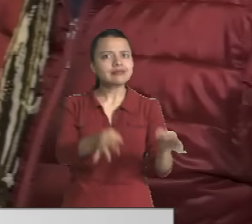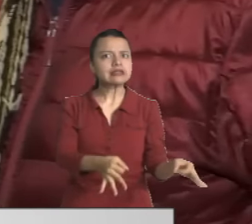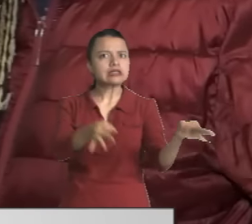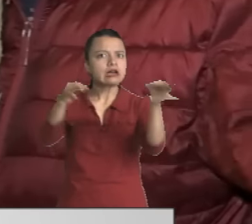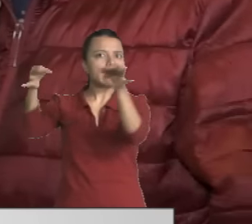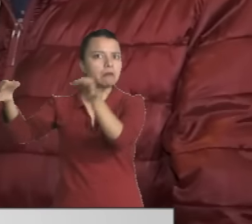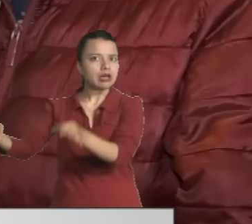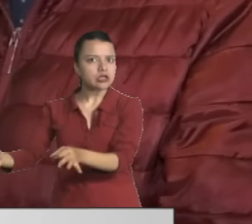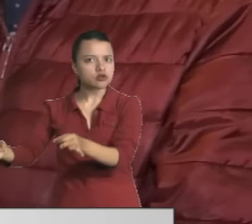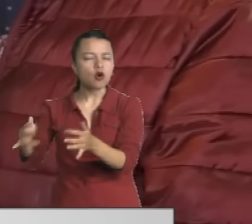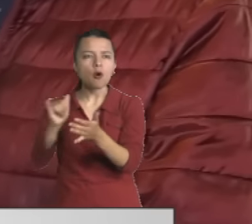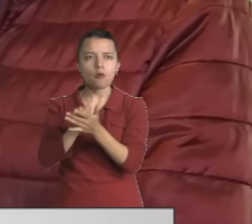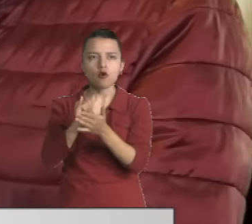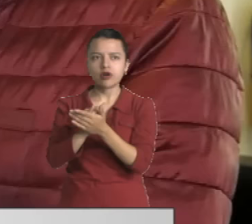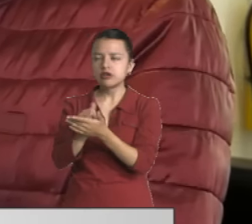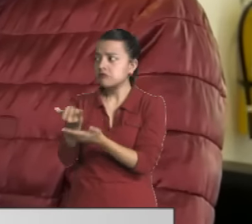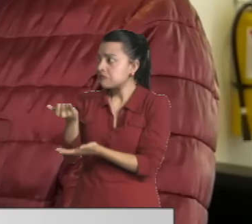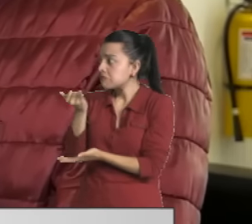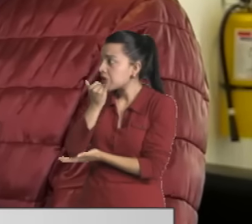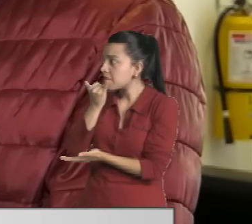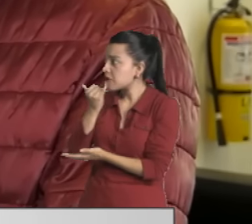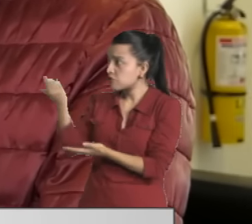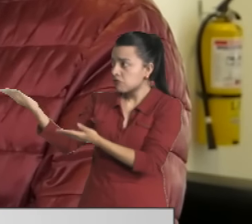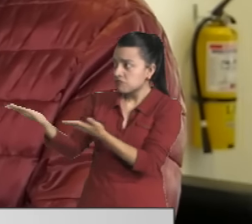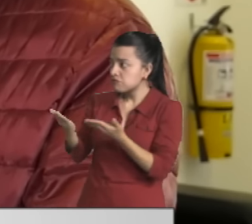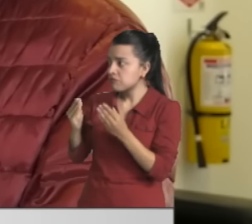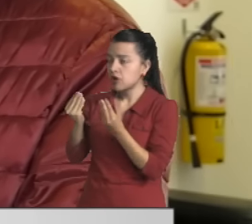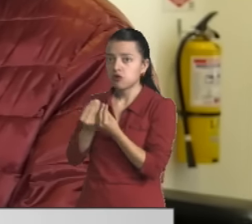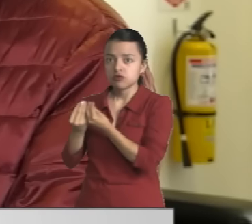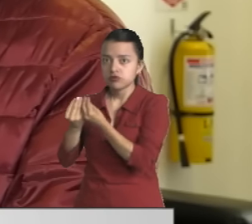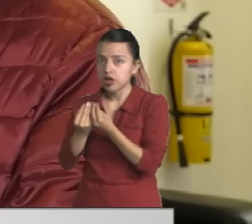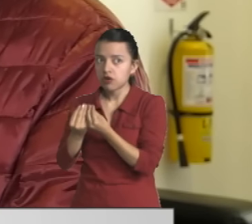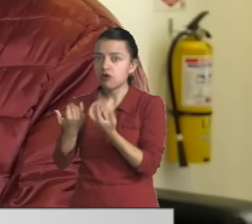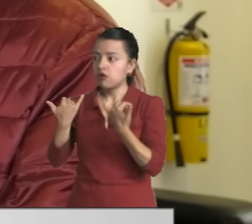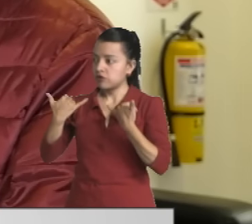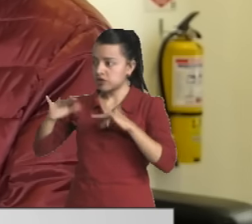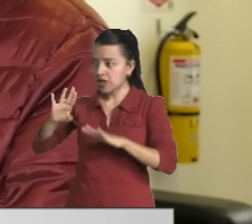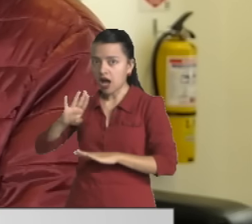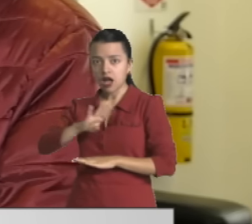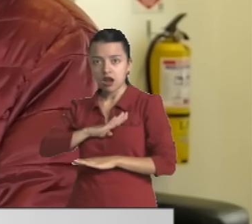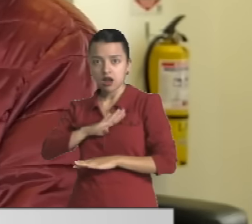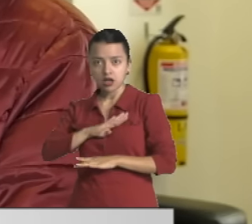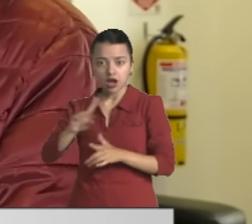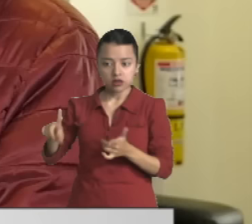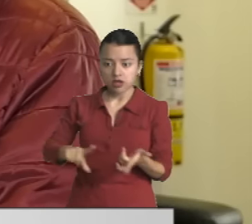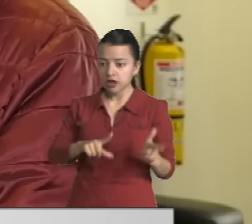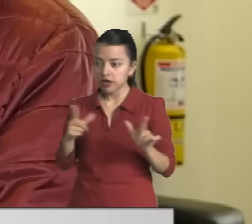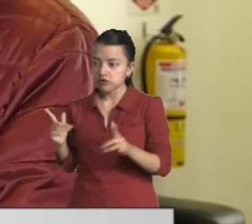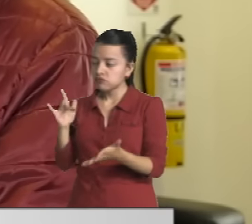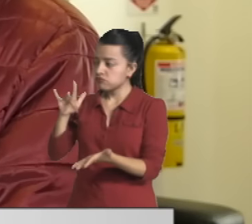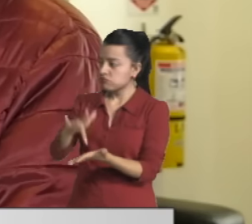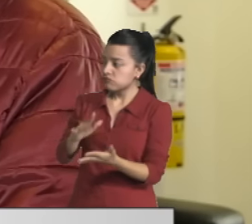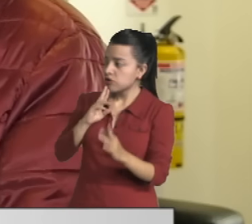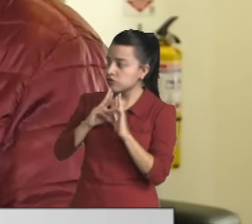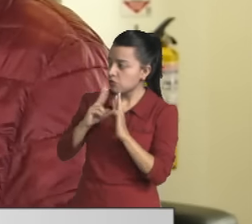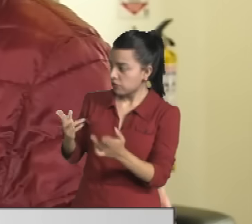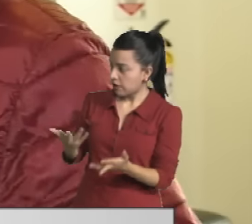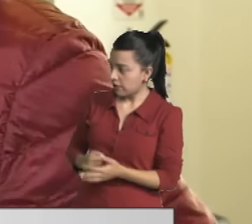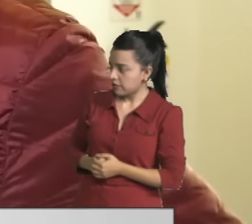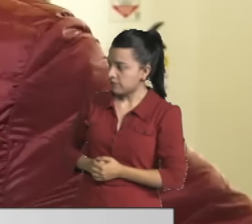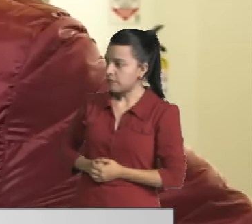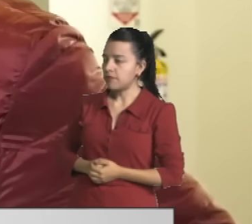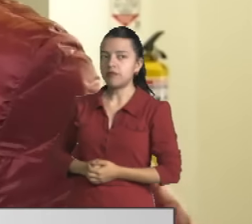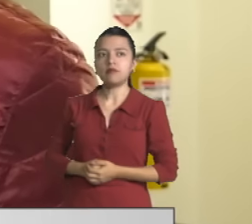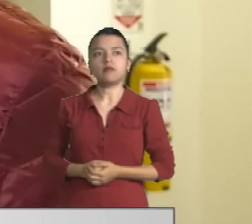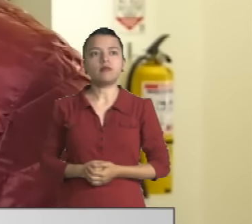Bogotá. Concejal José Cuesta, ¿qué pasó con el debate? ¿Venía ya incluso la administración lista a responder las solicitudes? Esa fue la pregunta